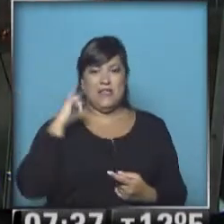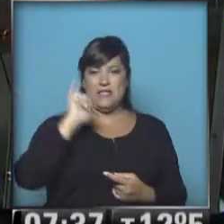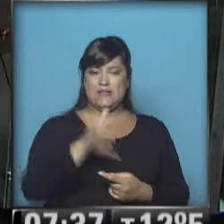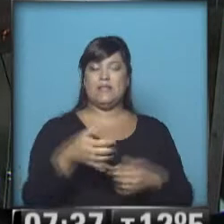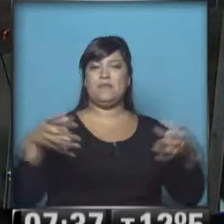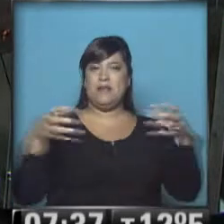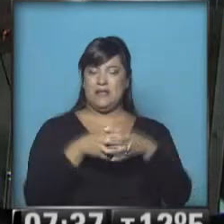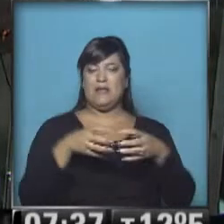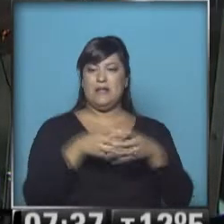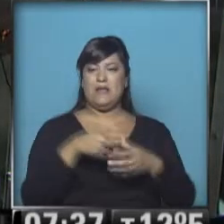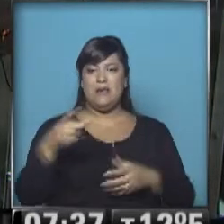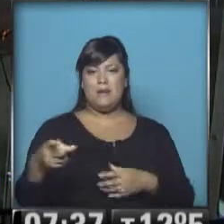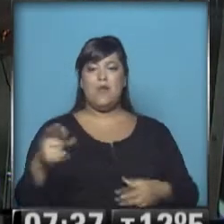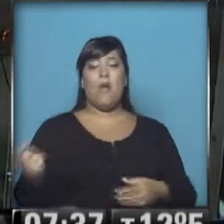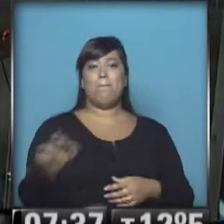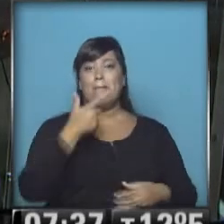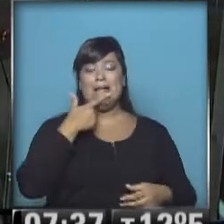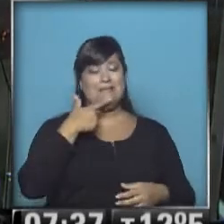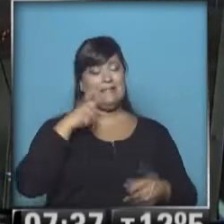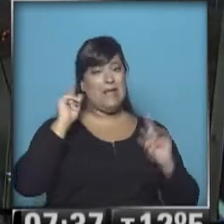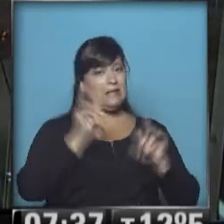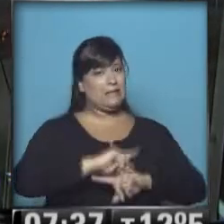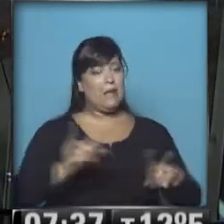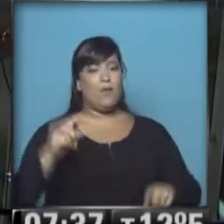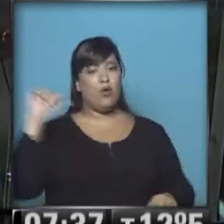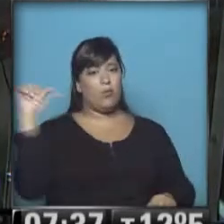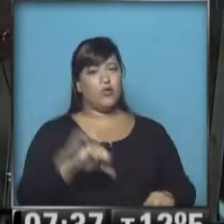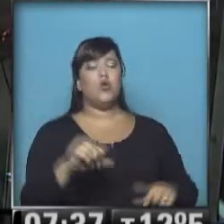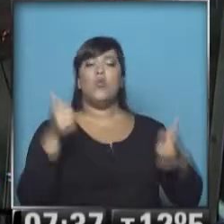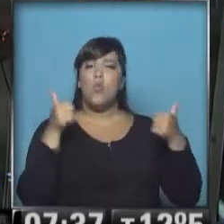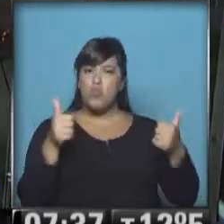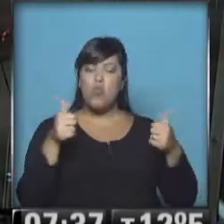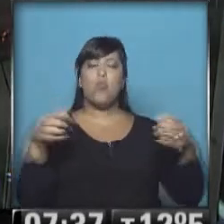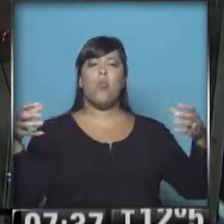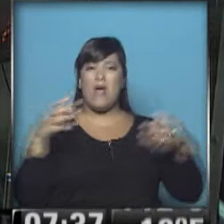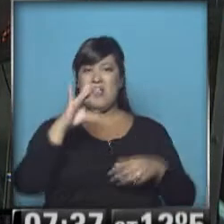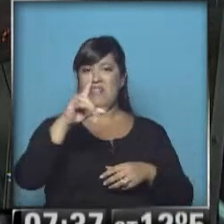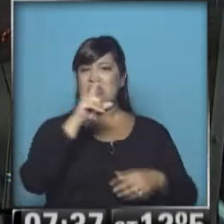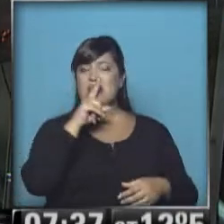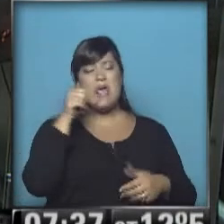ayer debutó. Con Pastilla se pudo. Sí. River. No, hizo muy buen planteo el muñeco Gallardo y